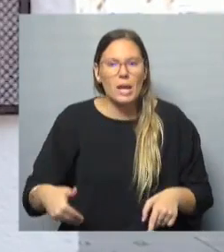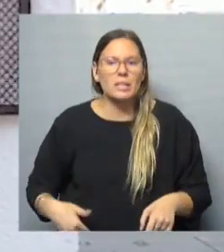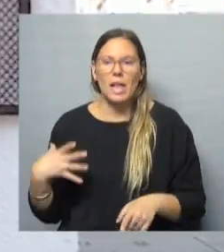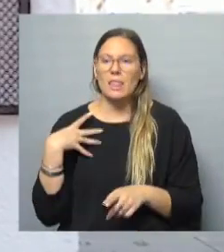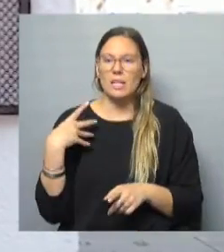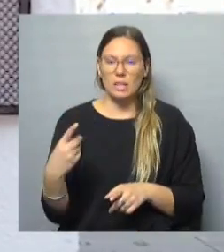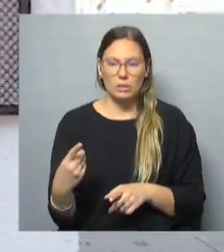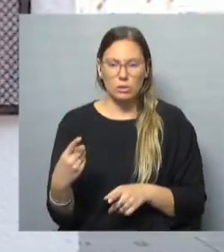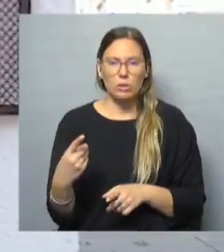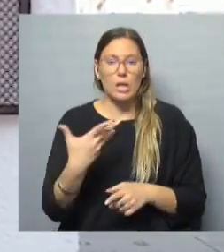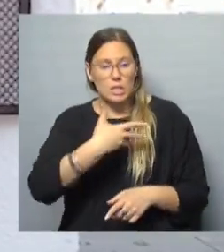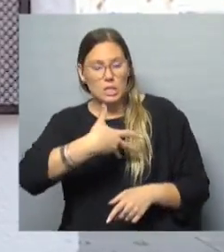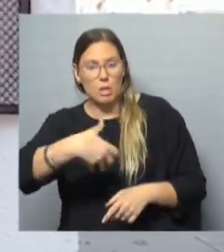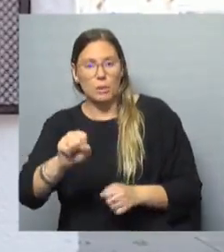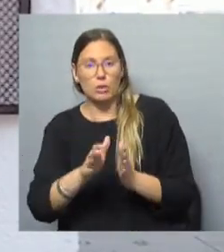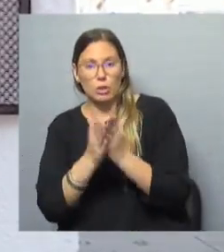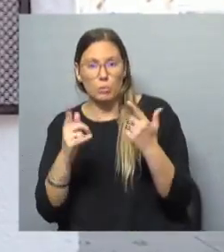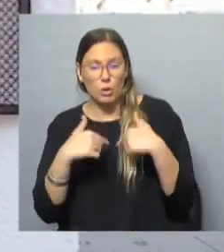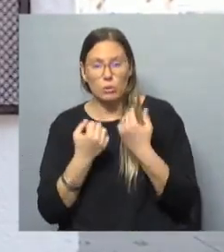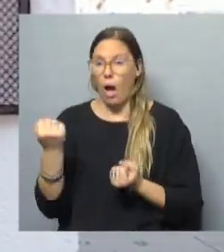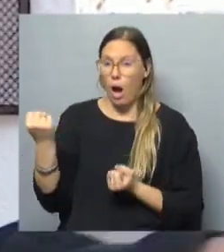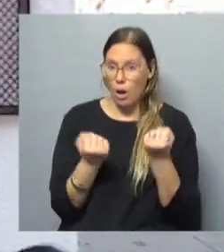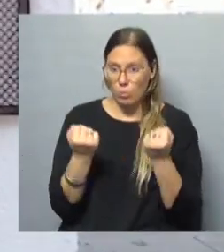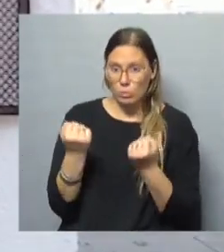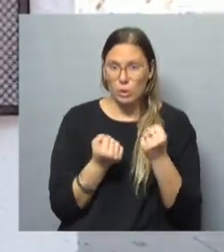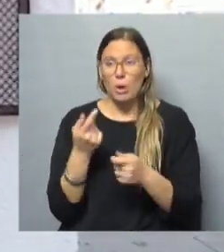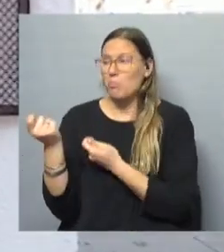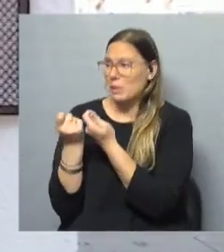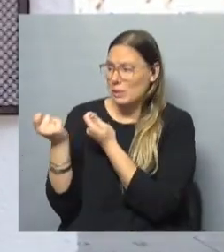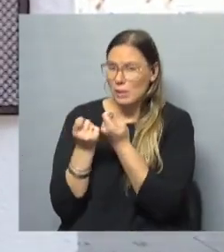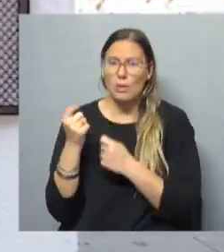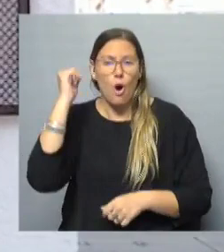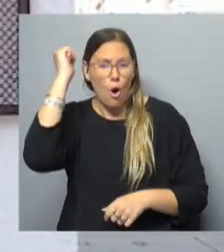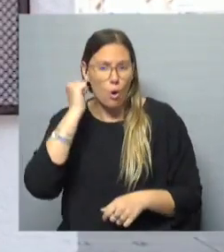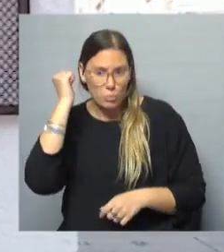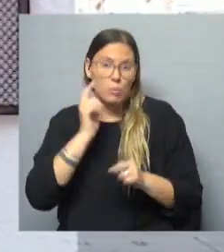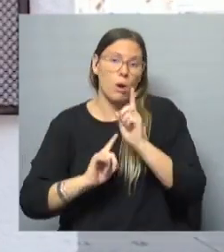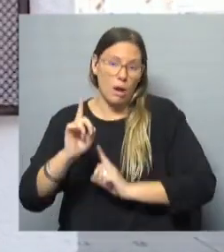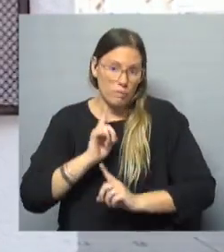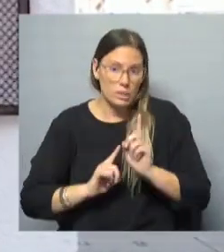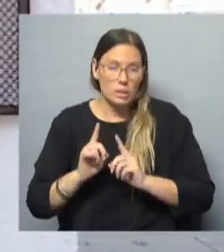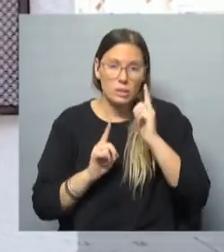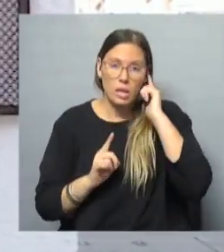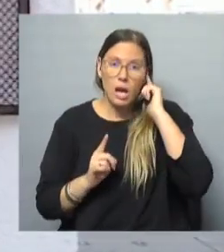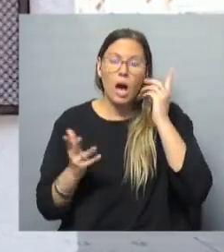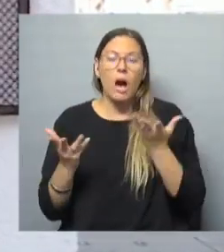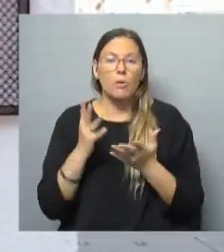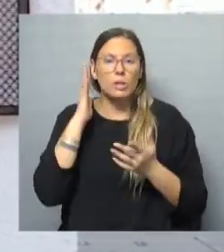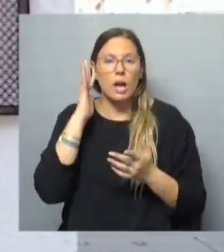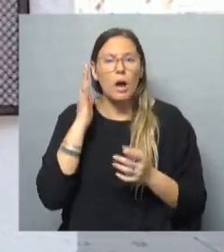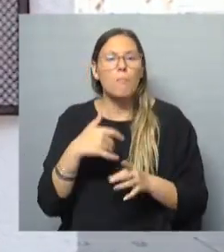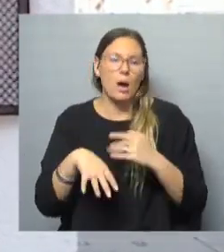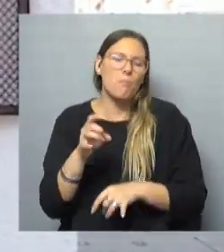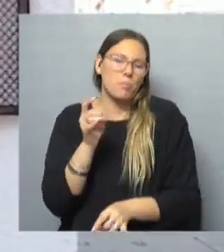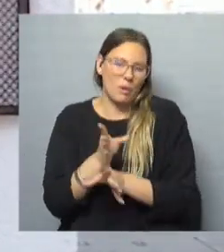directoras, llevando los libros nosotros en autos particulares, pidiendo prestado, yendo en ómnibus en algunos casos. Ahora hemos tratado de